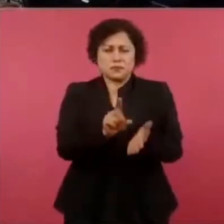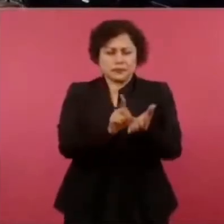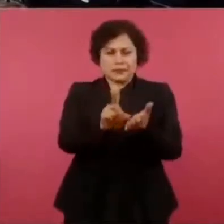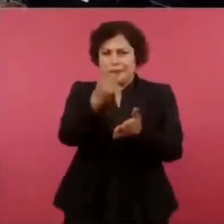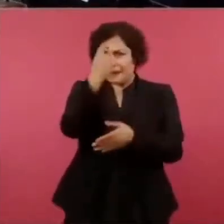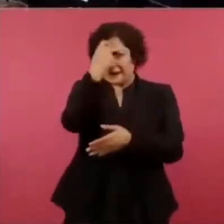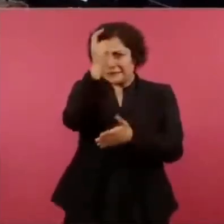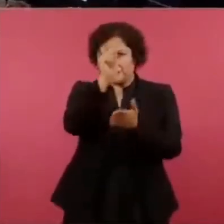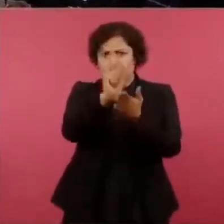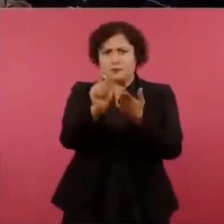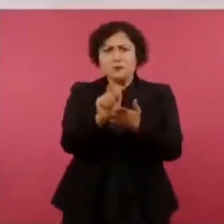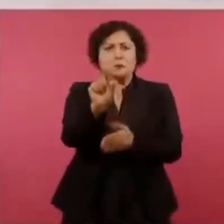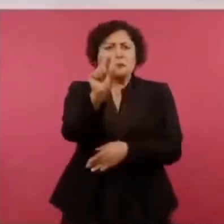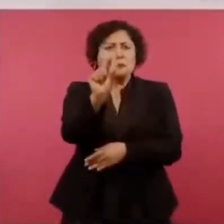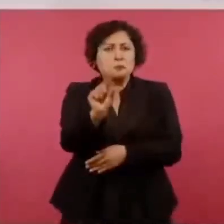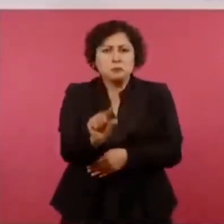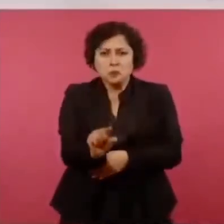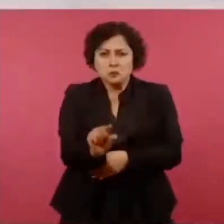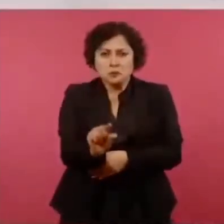Los ingresos están